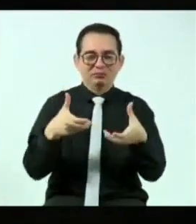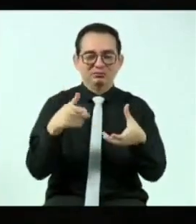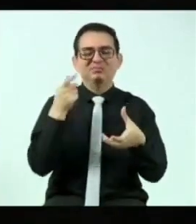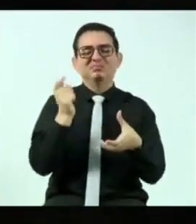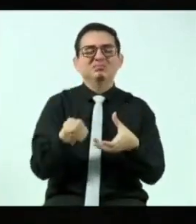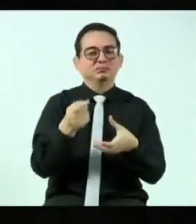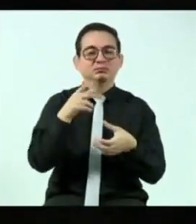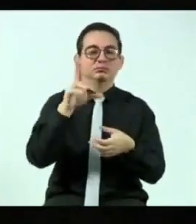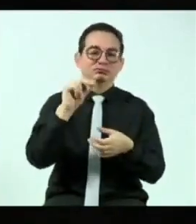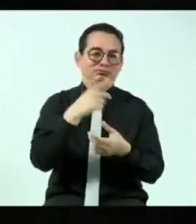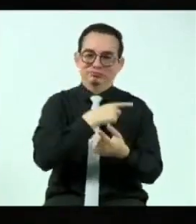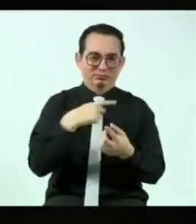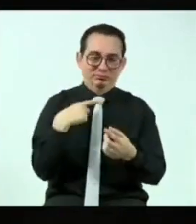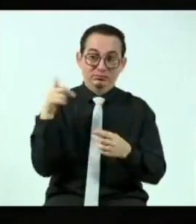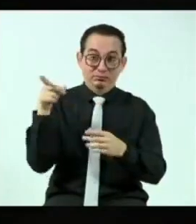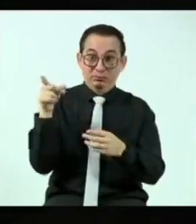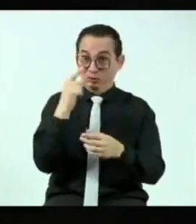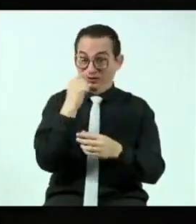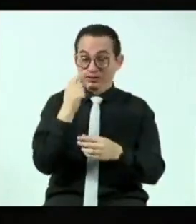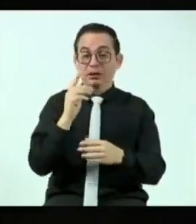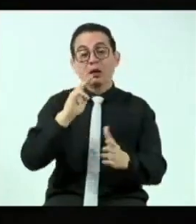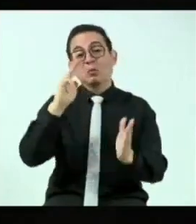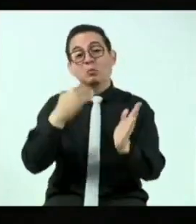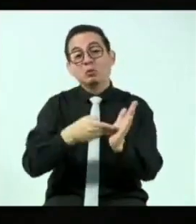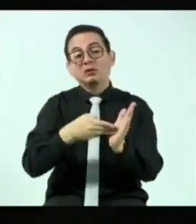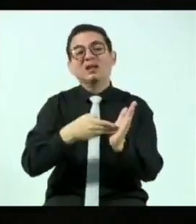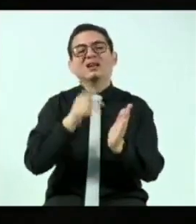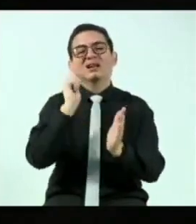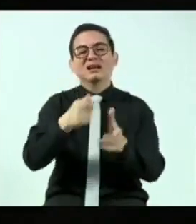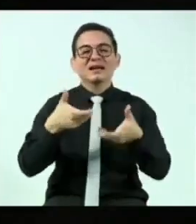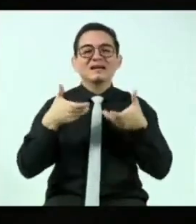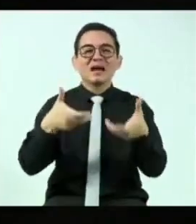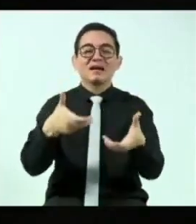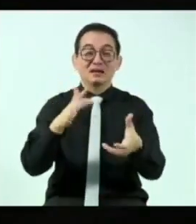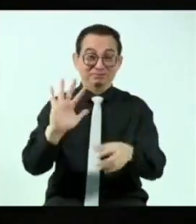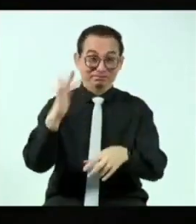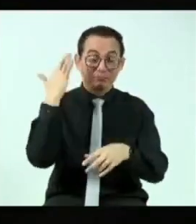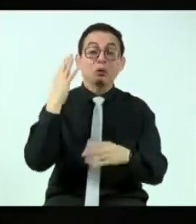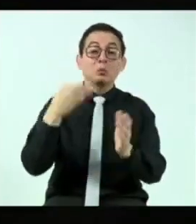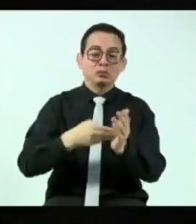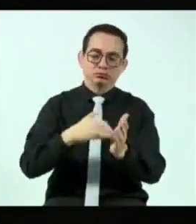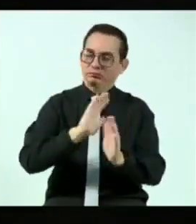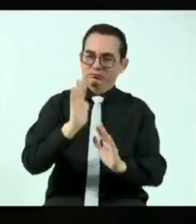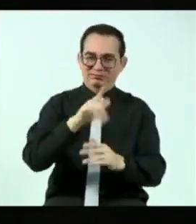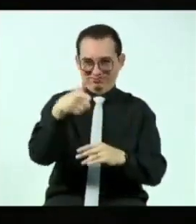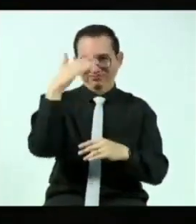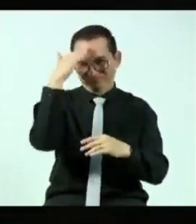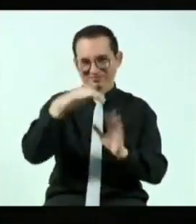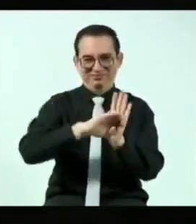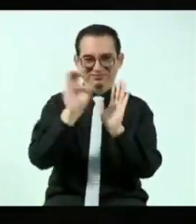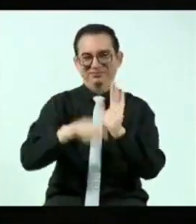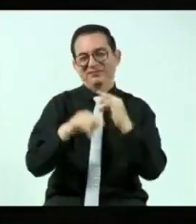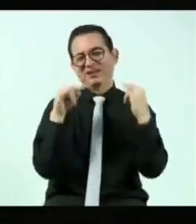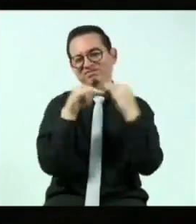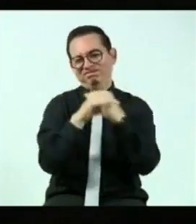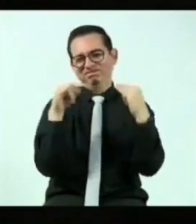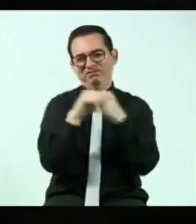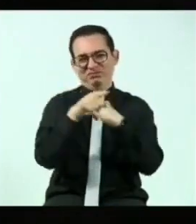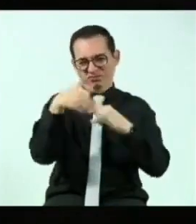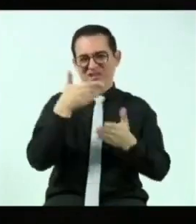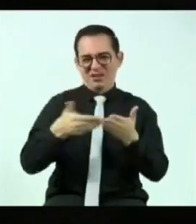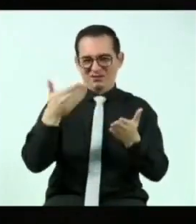multar por exceso de velocidad en nuestras carreteras Tú sabes que cuando transitas por las carreteras con la